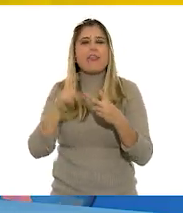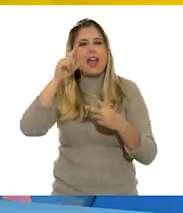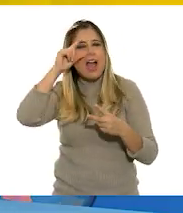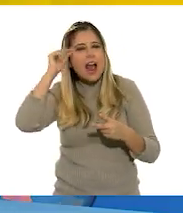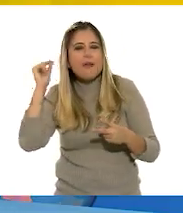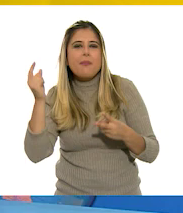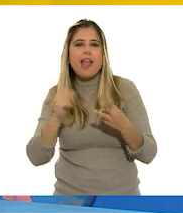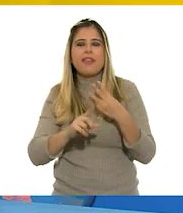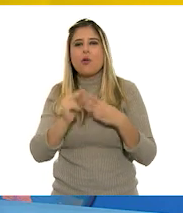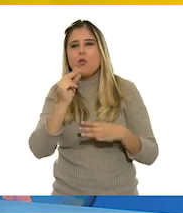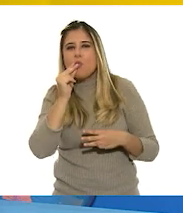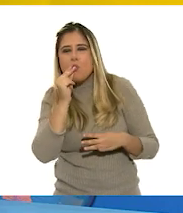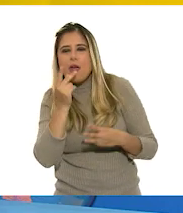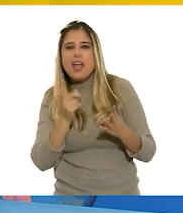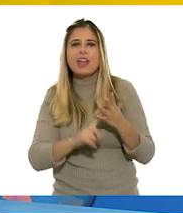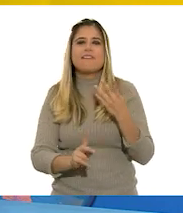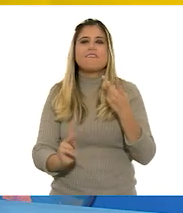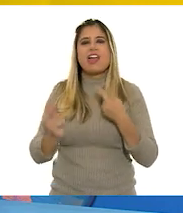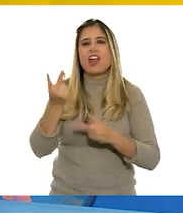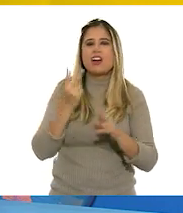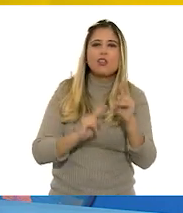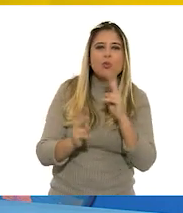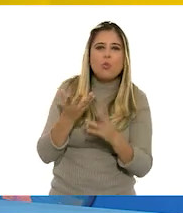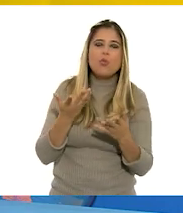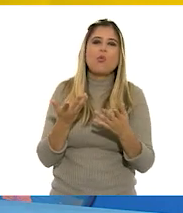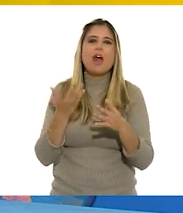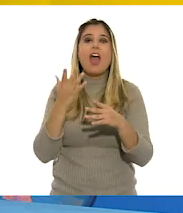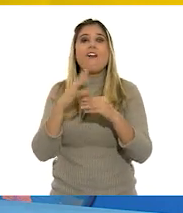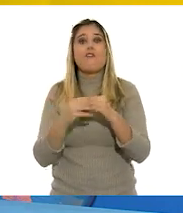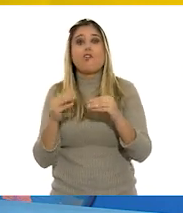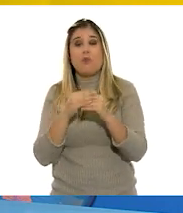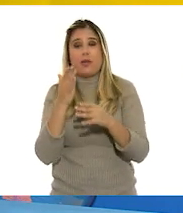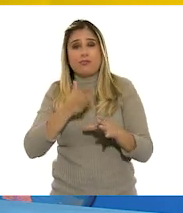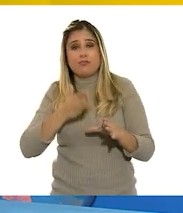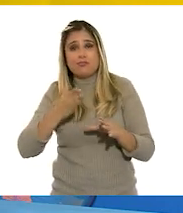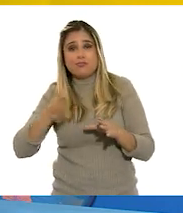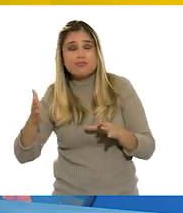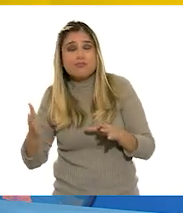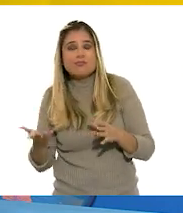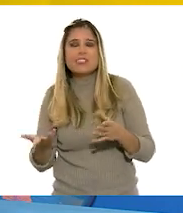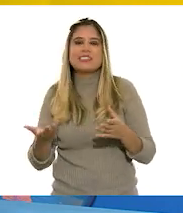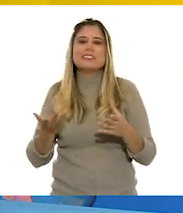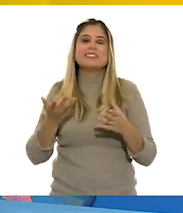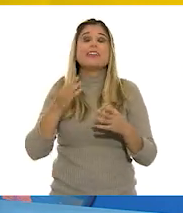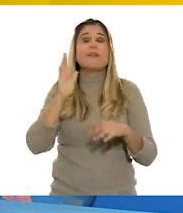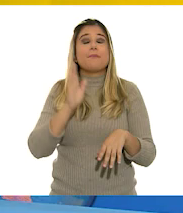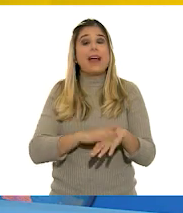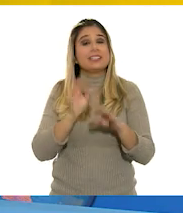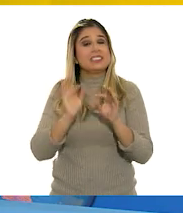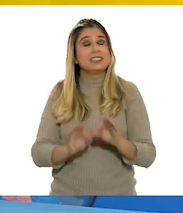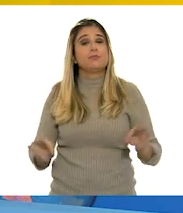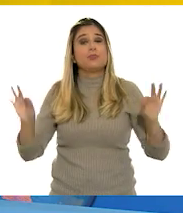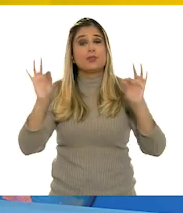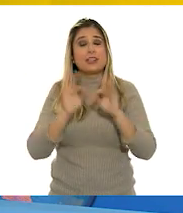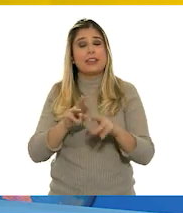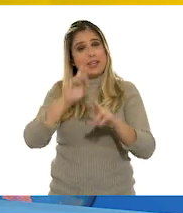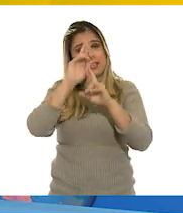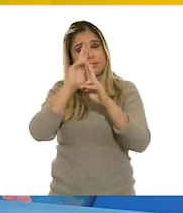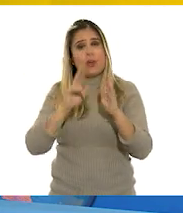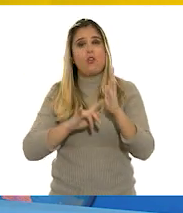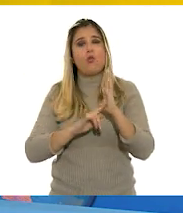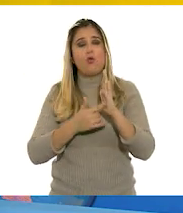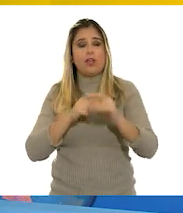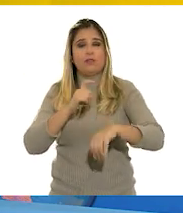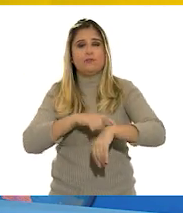almendras, nueces, verduras, fruta picadita. Y algo sí fundamental, respeto los horarios